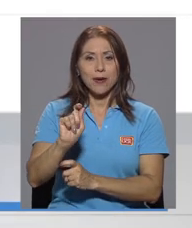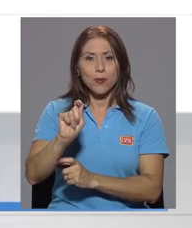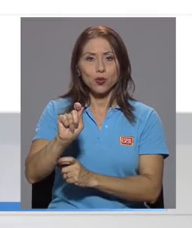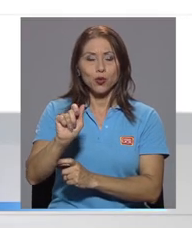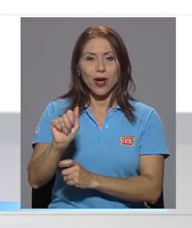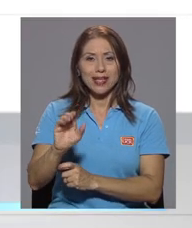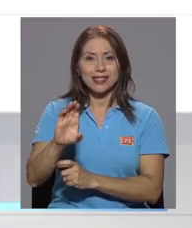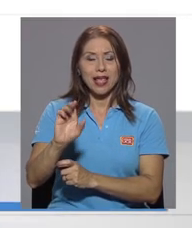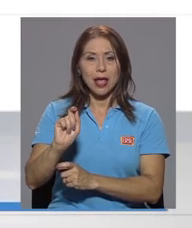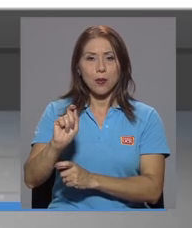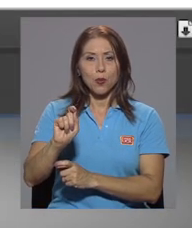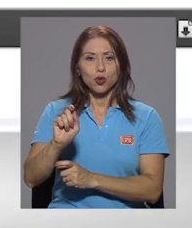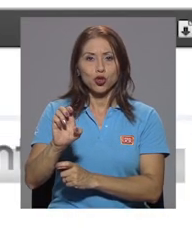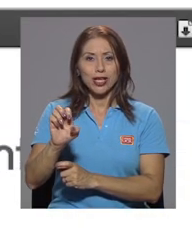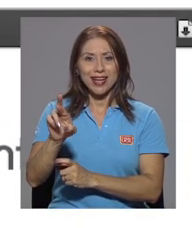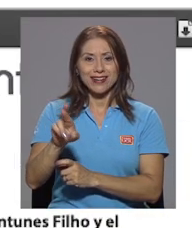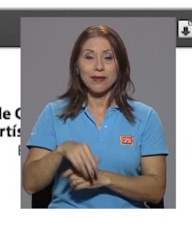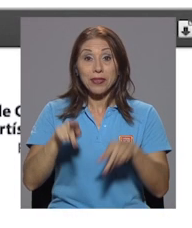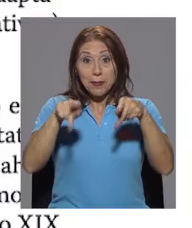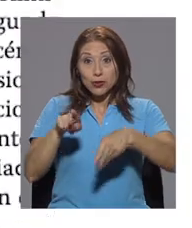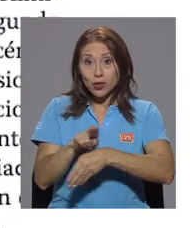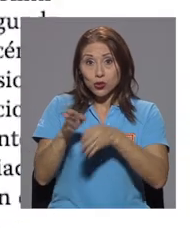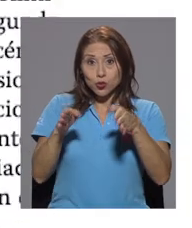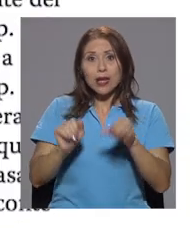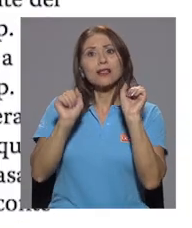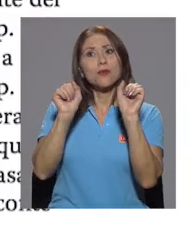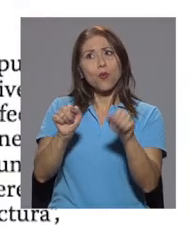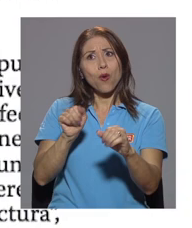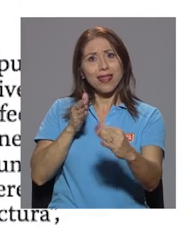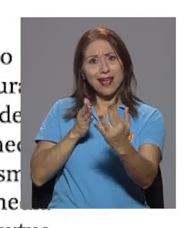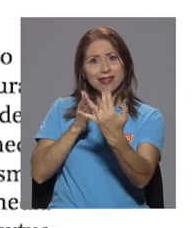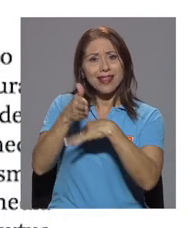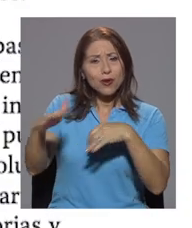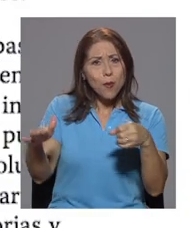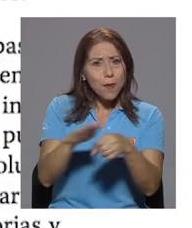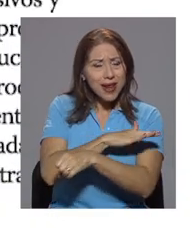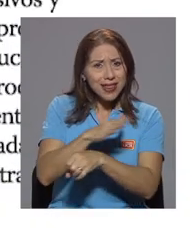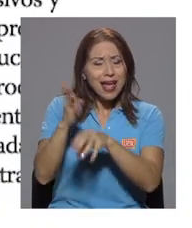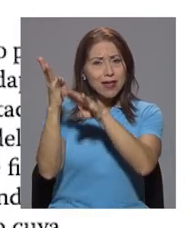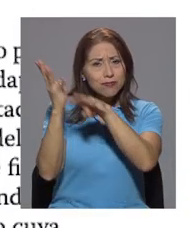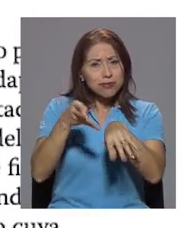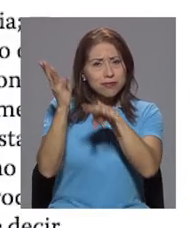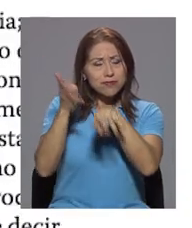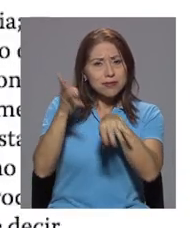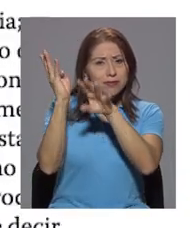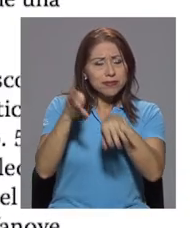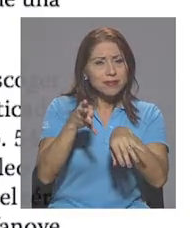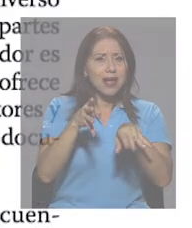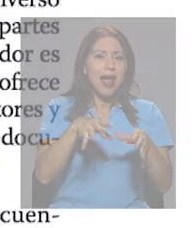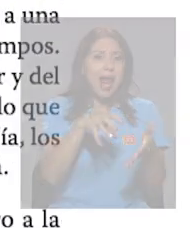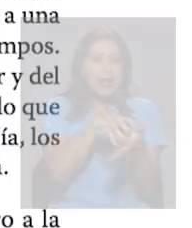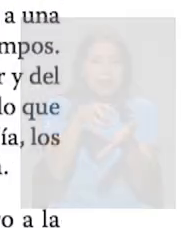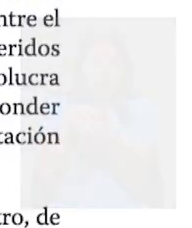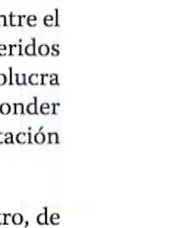www.revistas.ucr.ac.cr. Los usuarios pueden acceder a la revista completa y descargar los artículos o secciones en formato PDF.